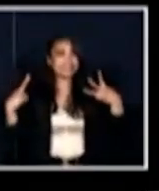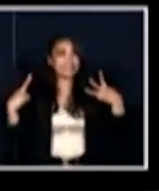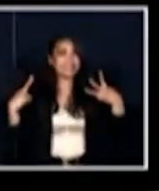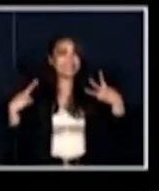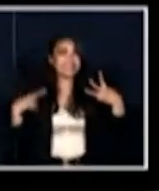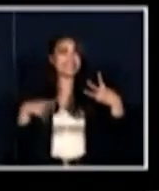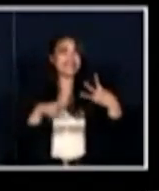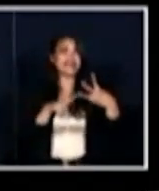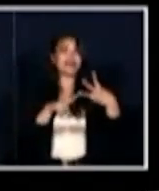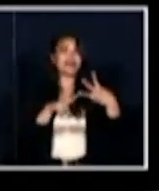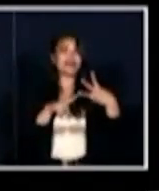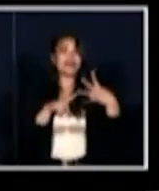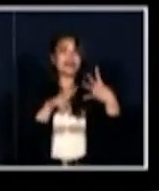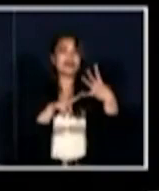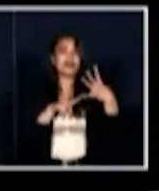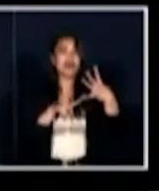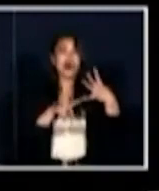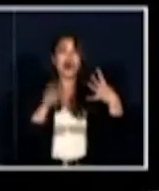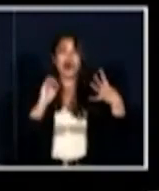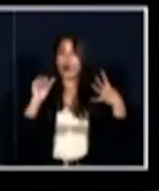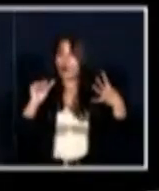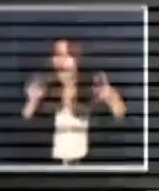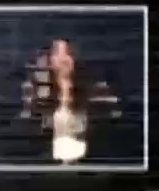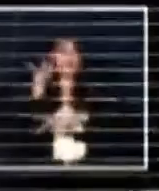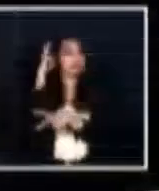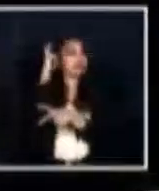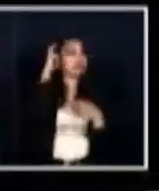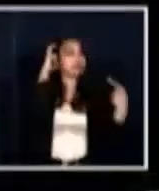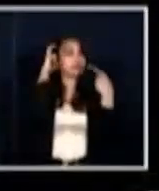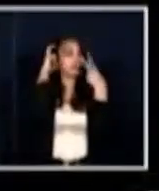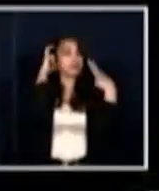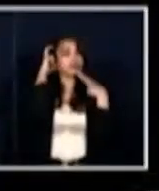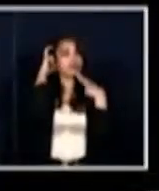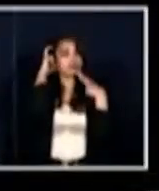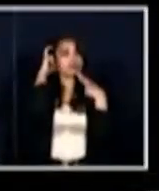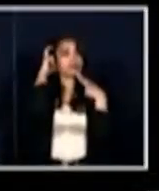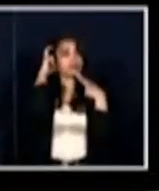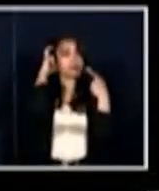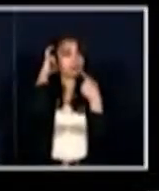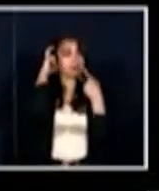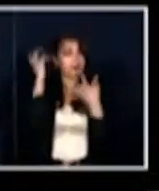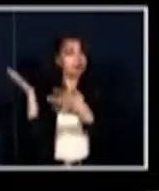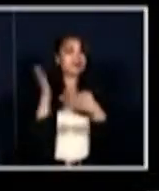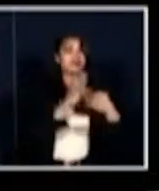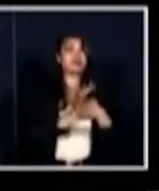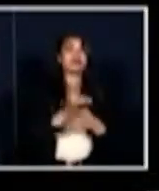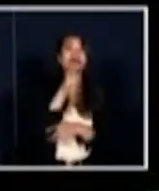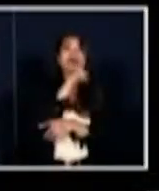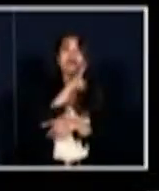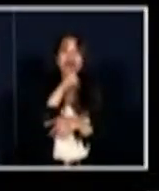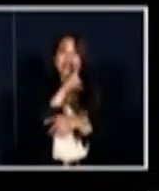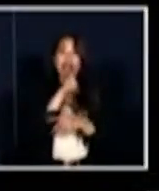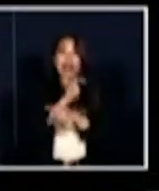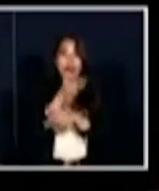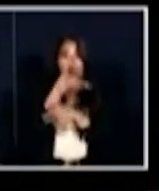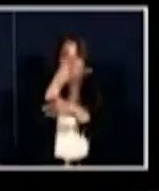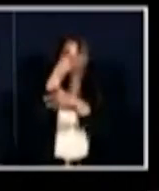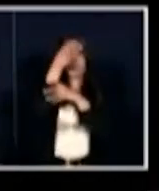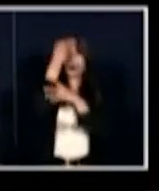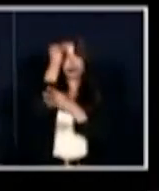este instrumentos musicales el lenguaje se quiere acudiendo